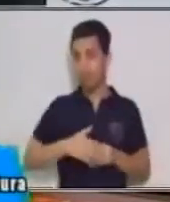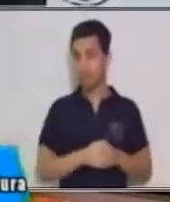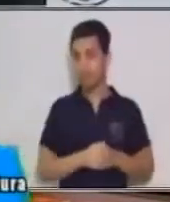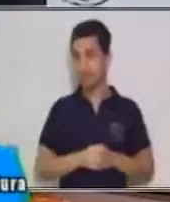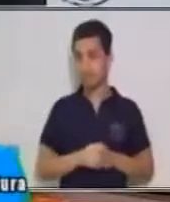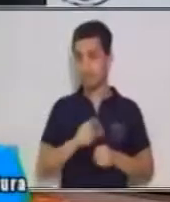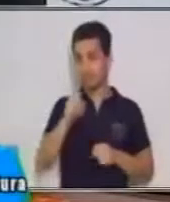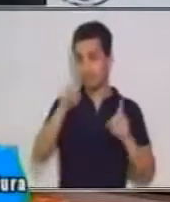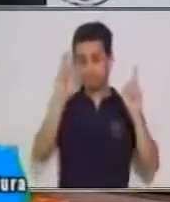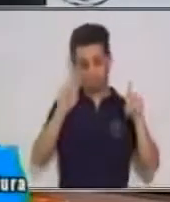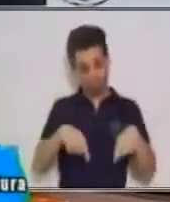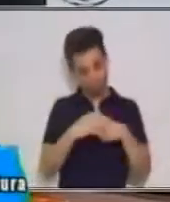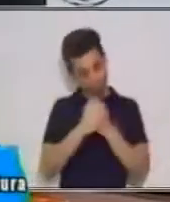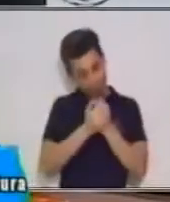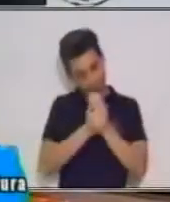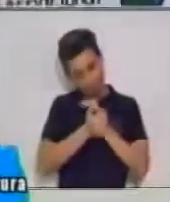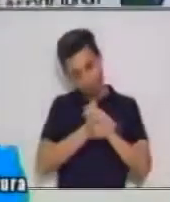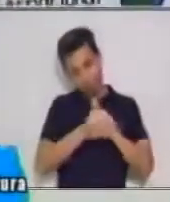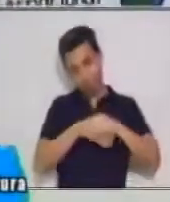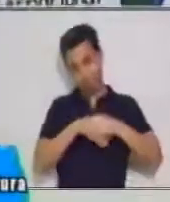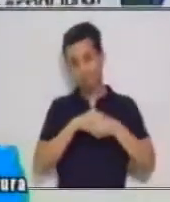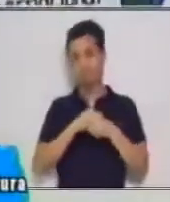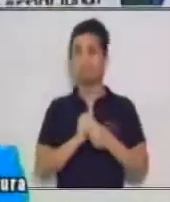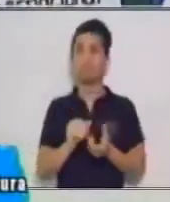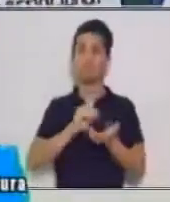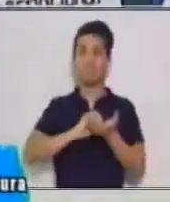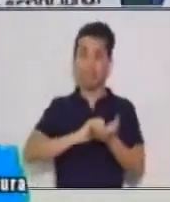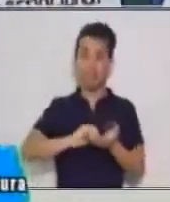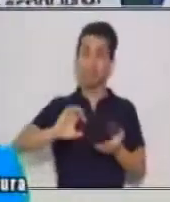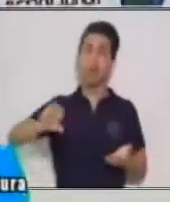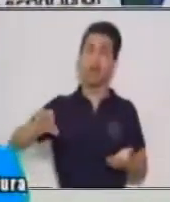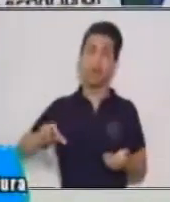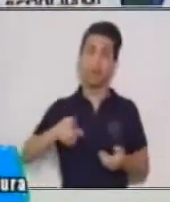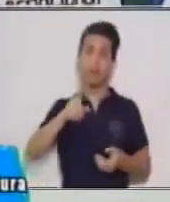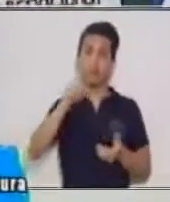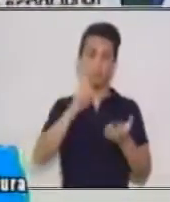Recuerda lavarte las manos con agua y jabón, usar gel